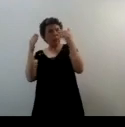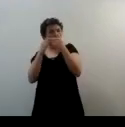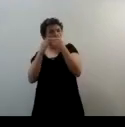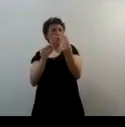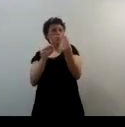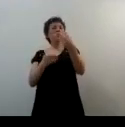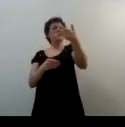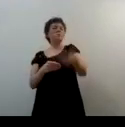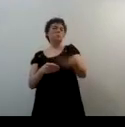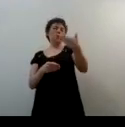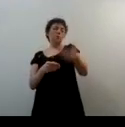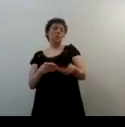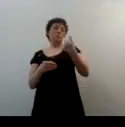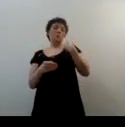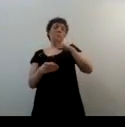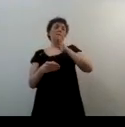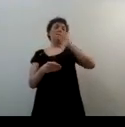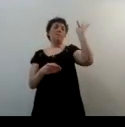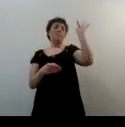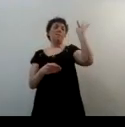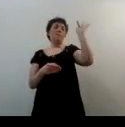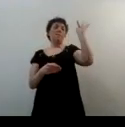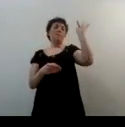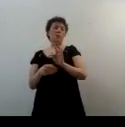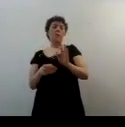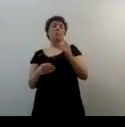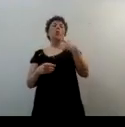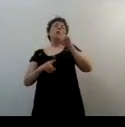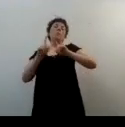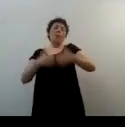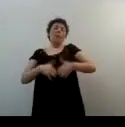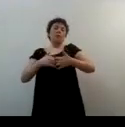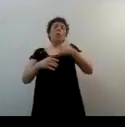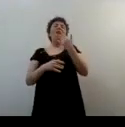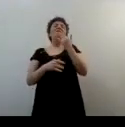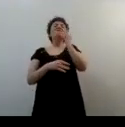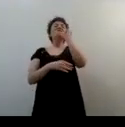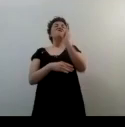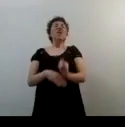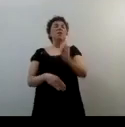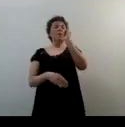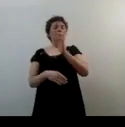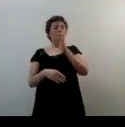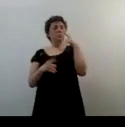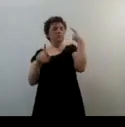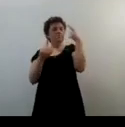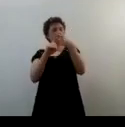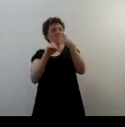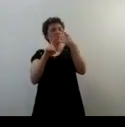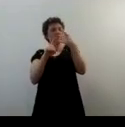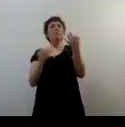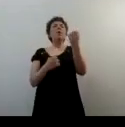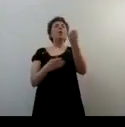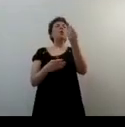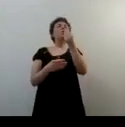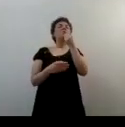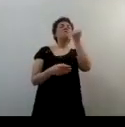importancia por todo lo que he hablado antes de comorbilidades y digestivo, que es la fibra. Por eso os voy a insistir mucho en el consumo de frutas y